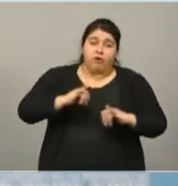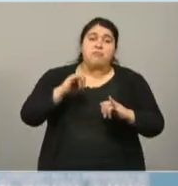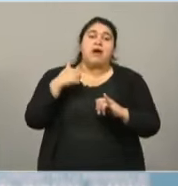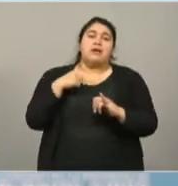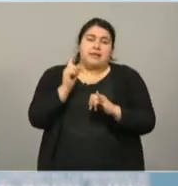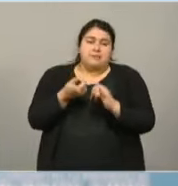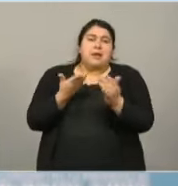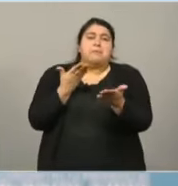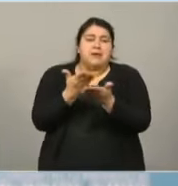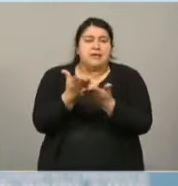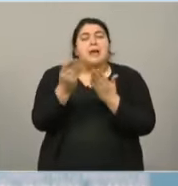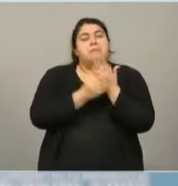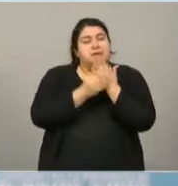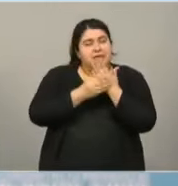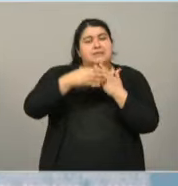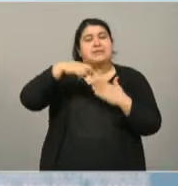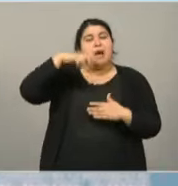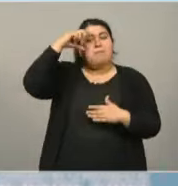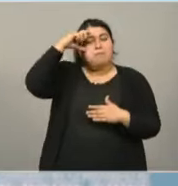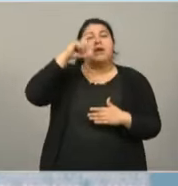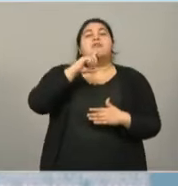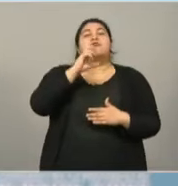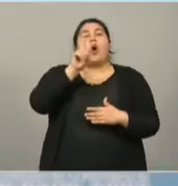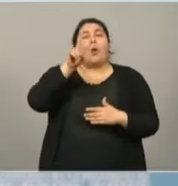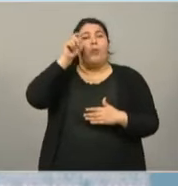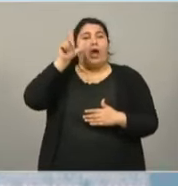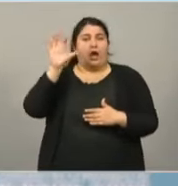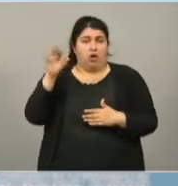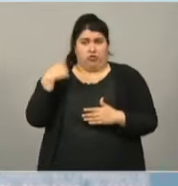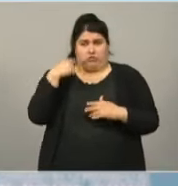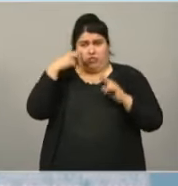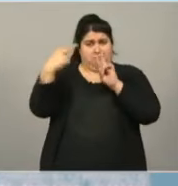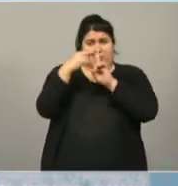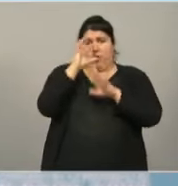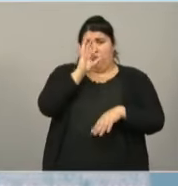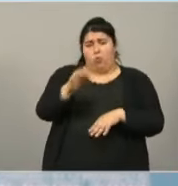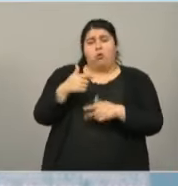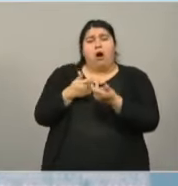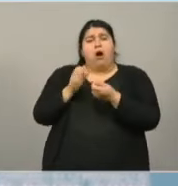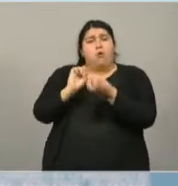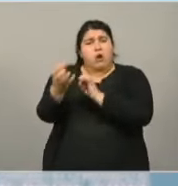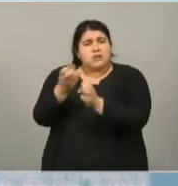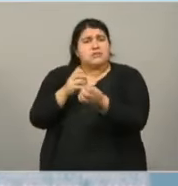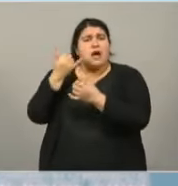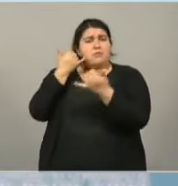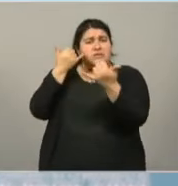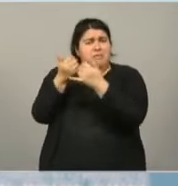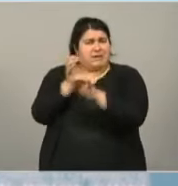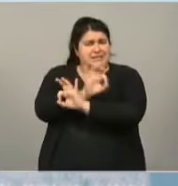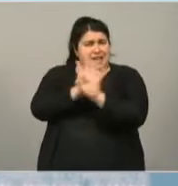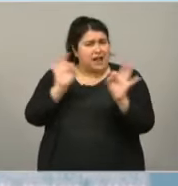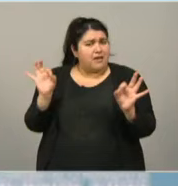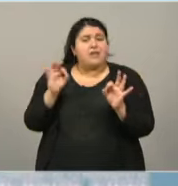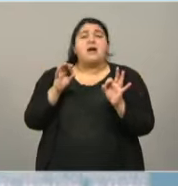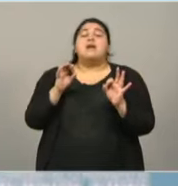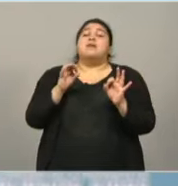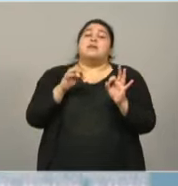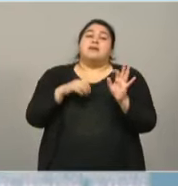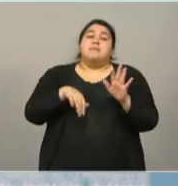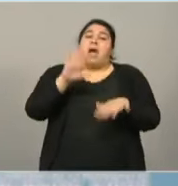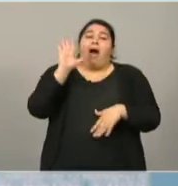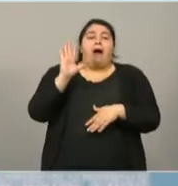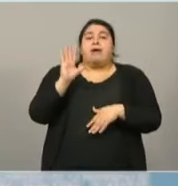pedirle nuevamente a la ministra petelo a quien no conozco no tengo el gusto de conocer no intercambi un WhatsApp no tuve un llamado teléfono tónico nos manejamos con